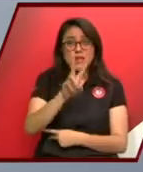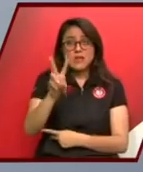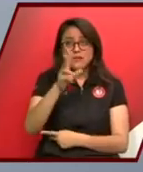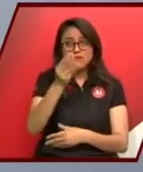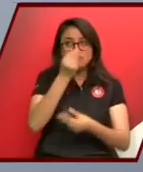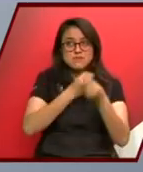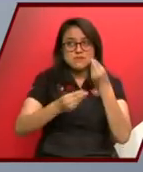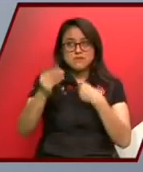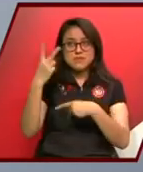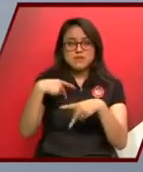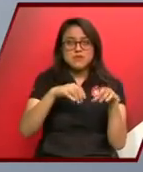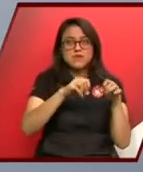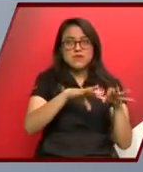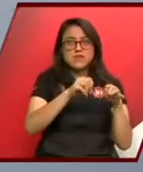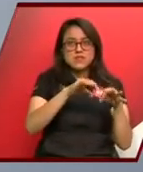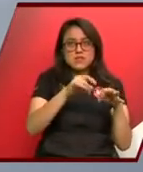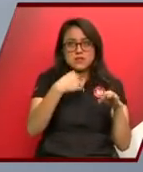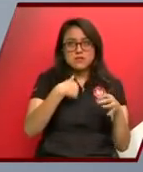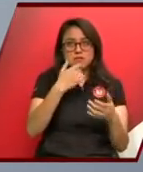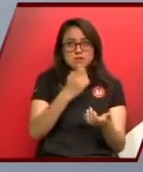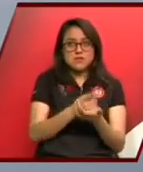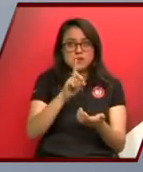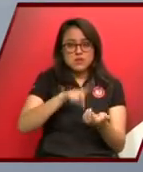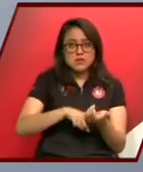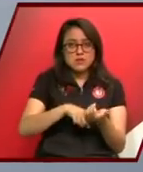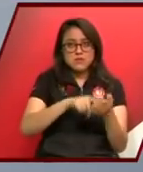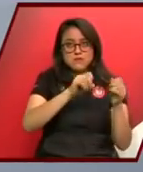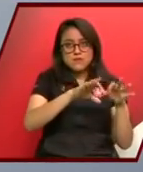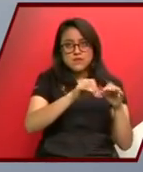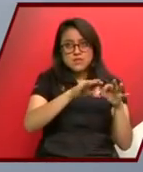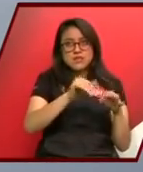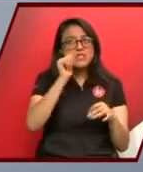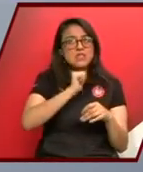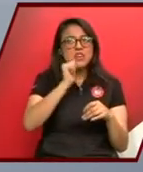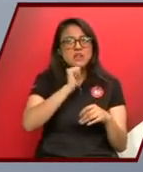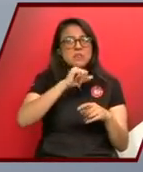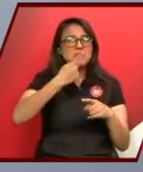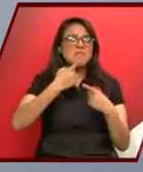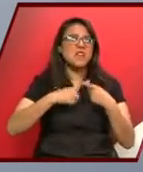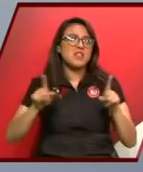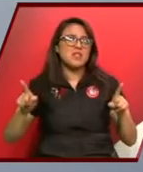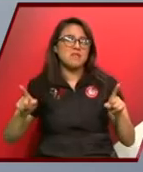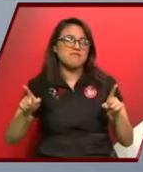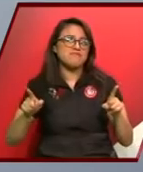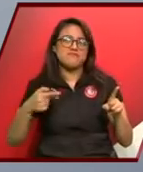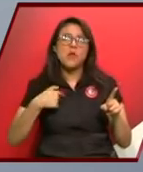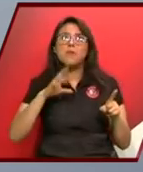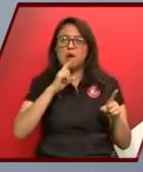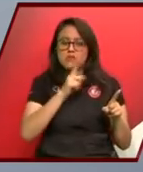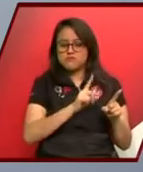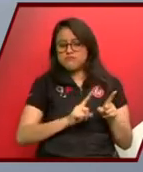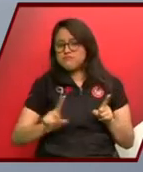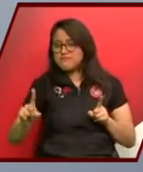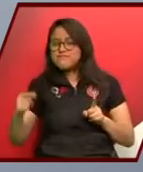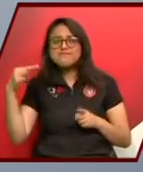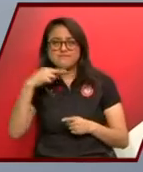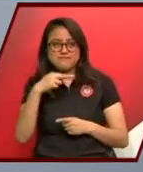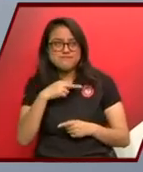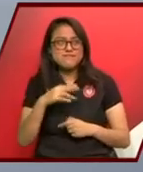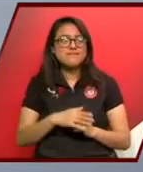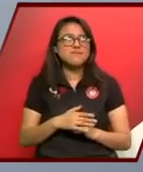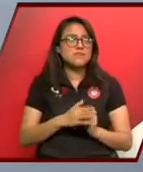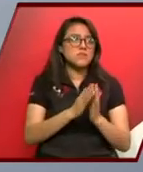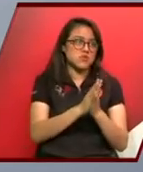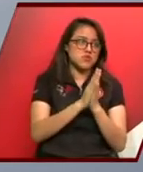Dragones al escritorio de la oficina, aquí en el despacho del estudio, siempre traen algo equivocado. Conclusión, yo voy, no se apuren, gracias.